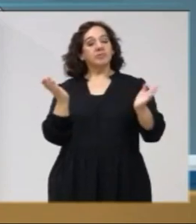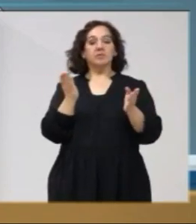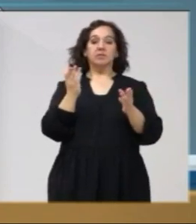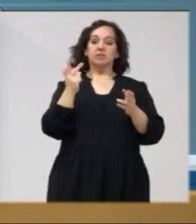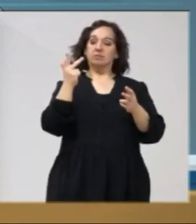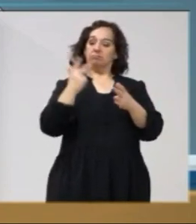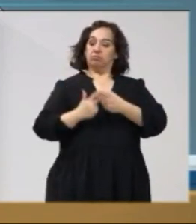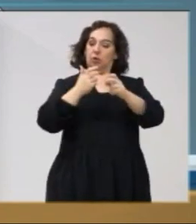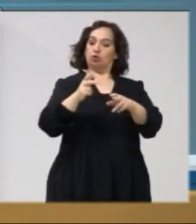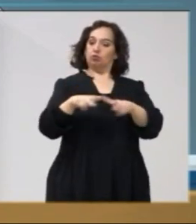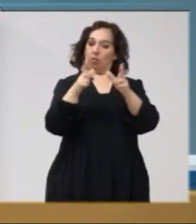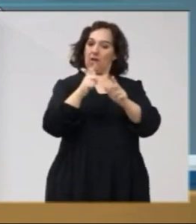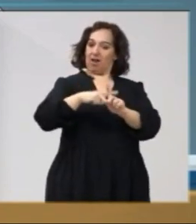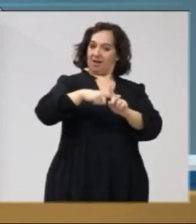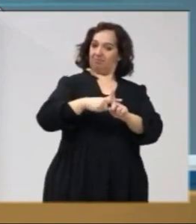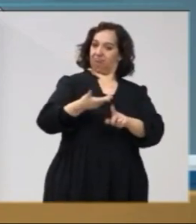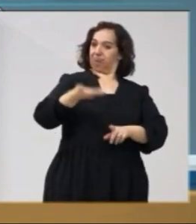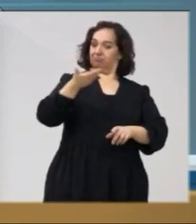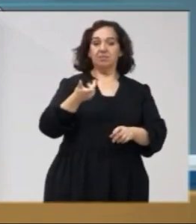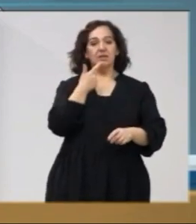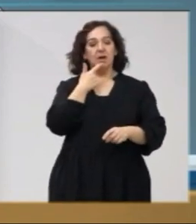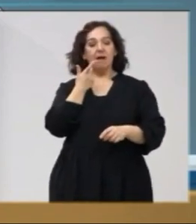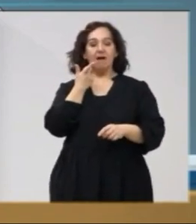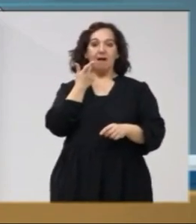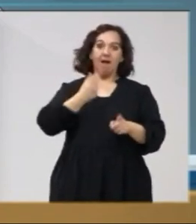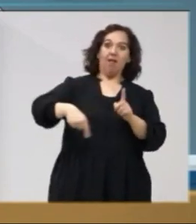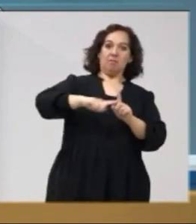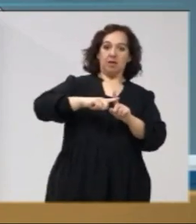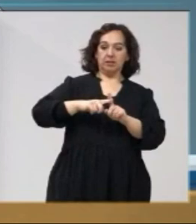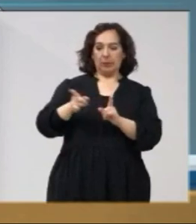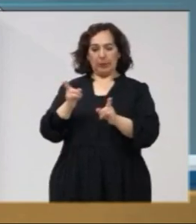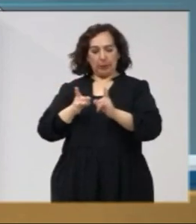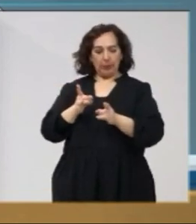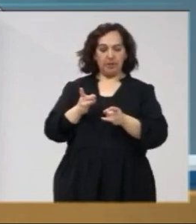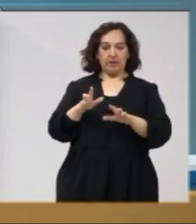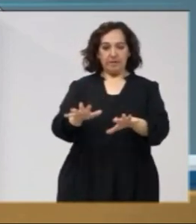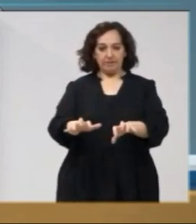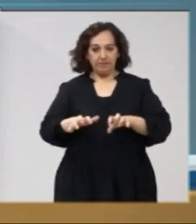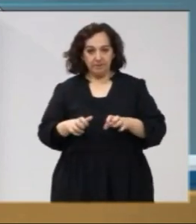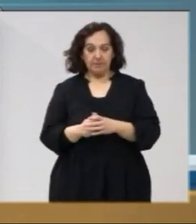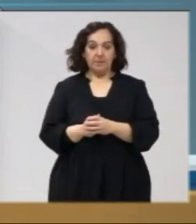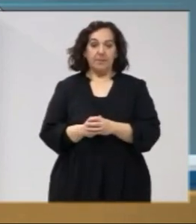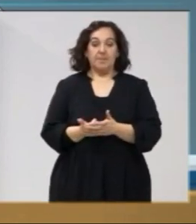elevada como para encima caer en la tentación, en la codicia